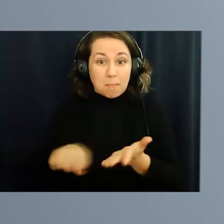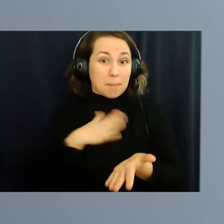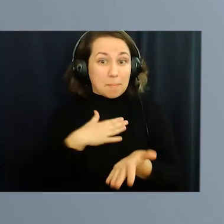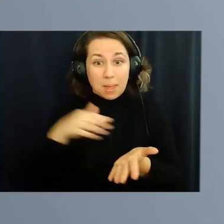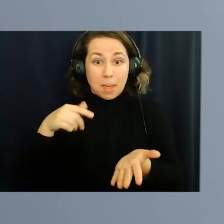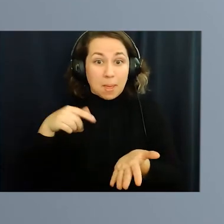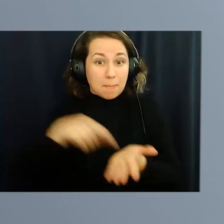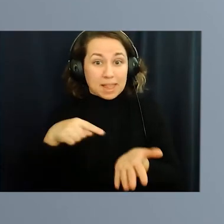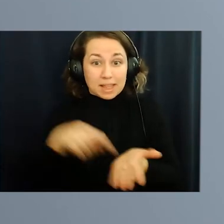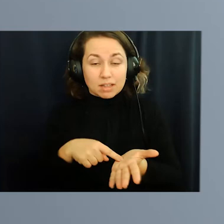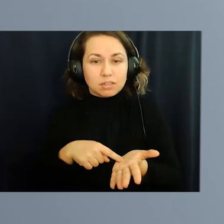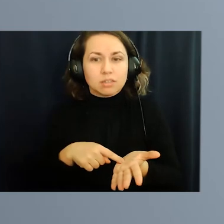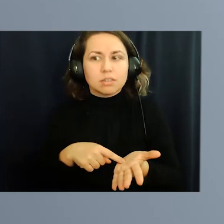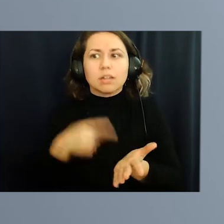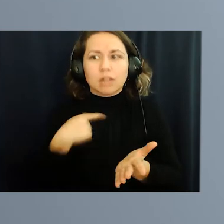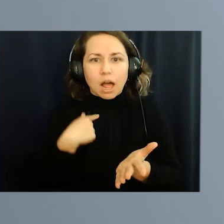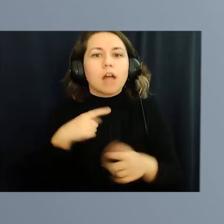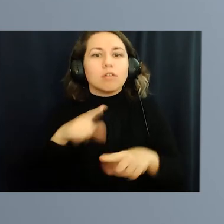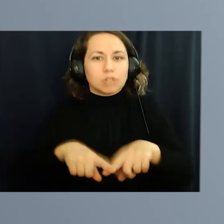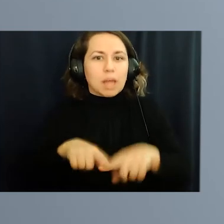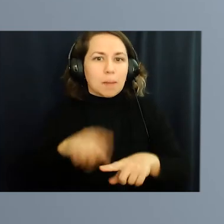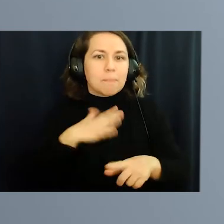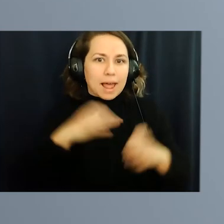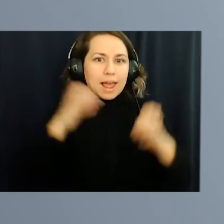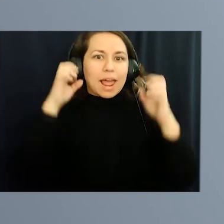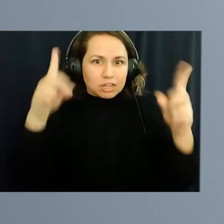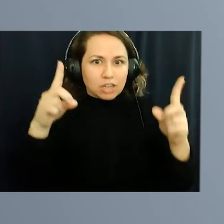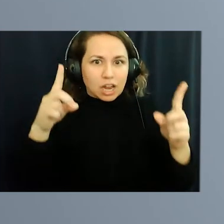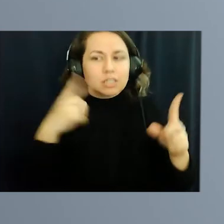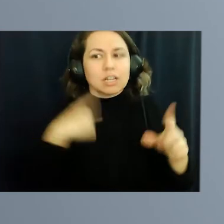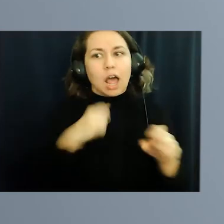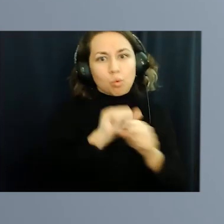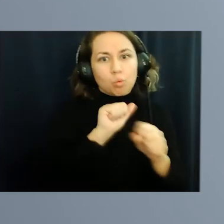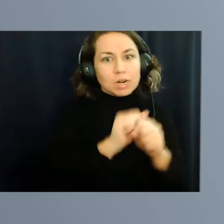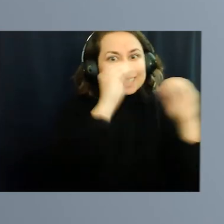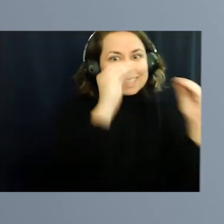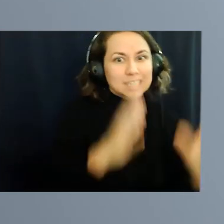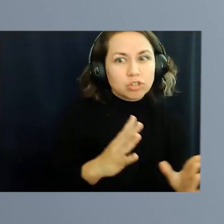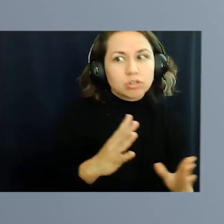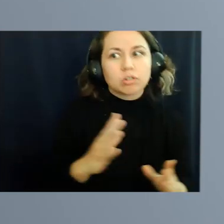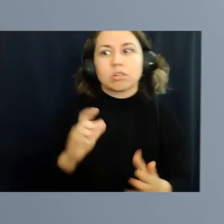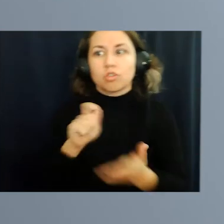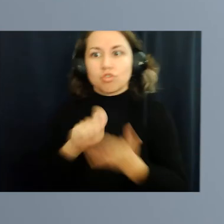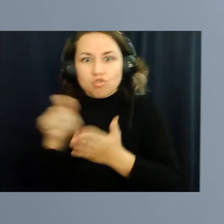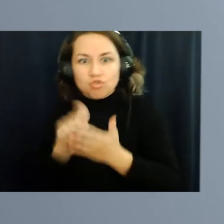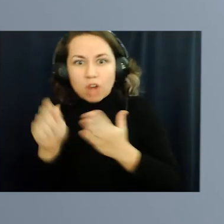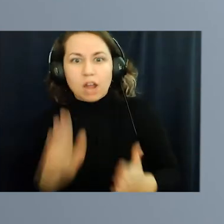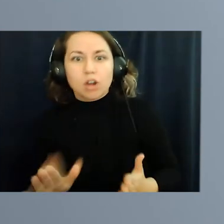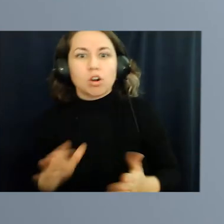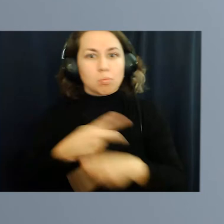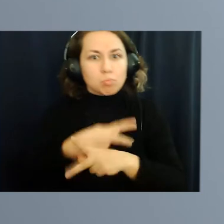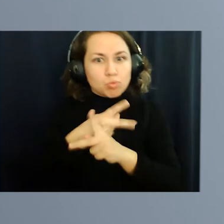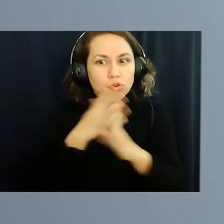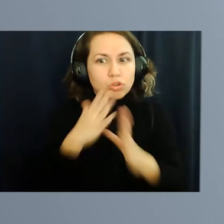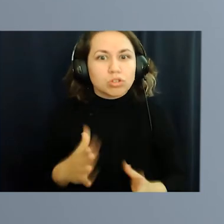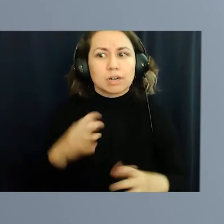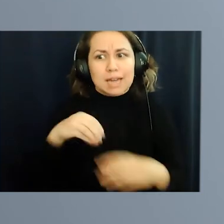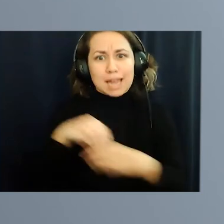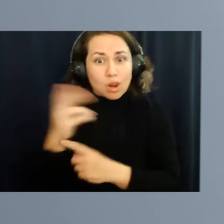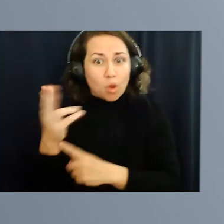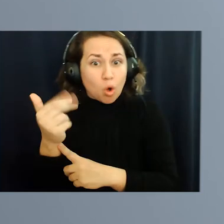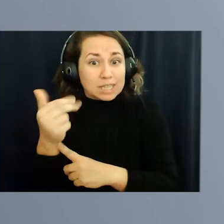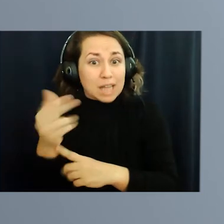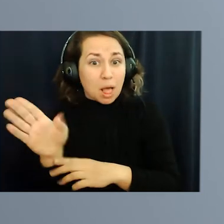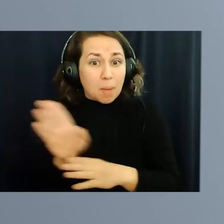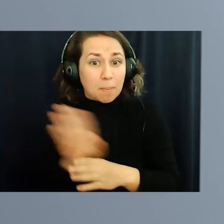como maestra, como productora, como escritora, he trabajado en hoteles, he hecho muchas cosas. Esta